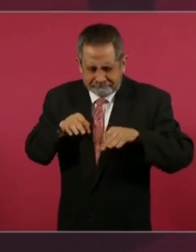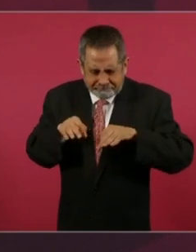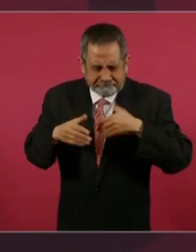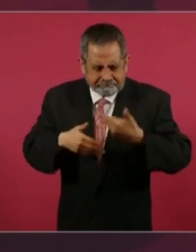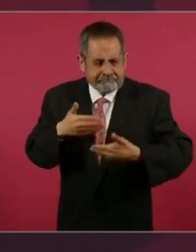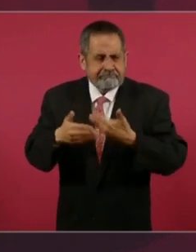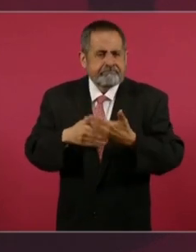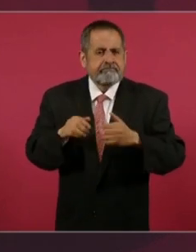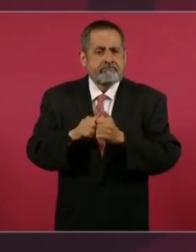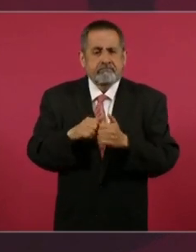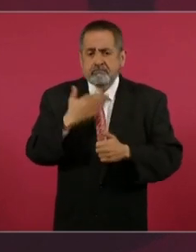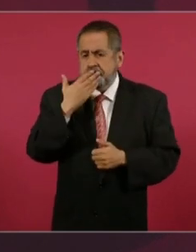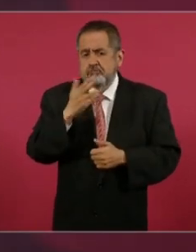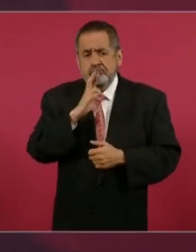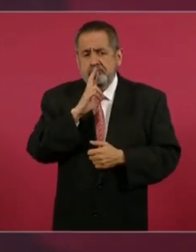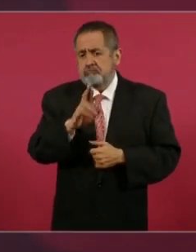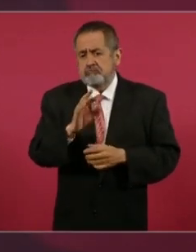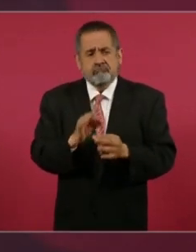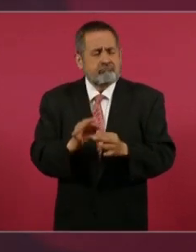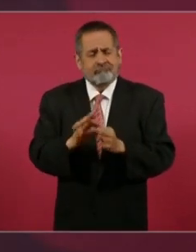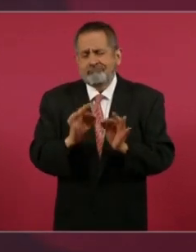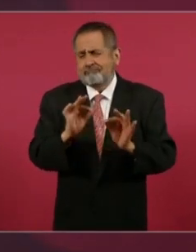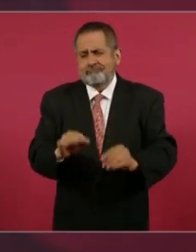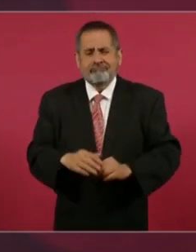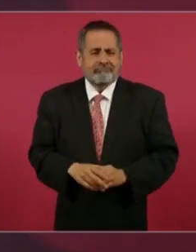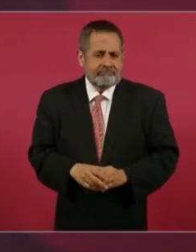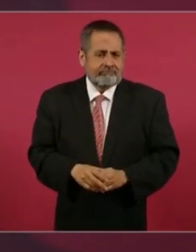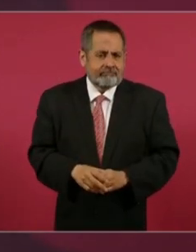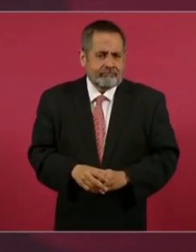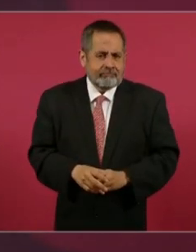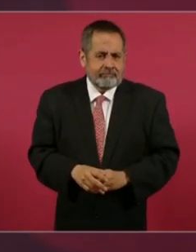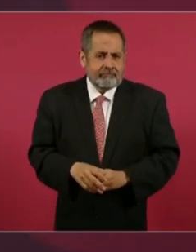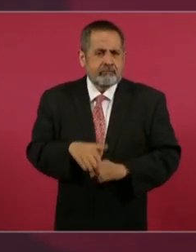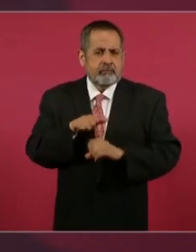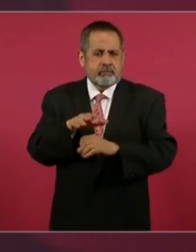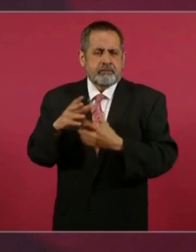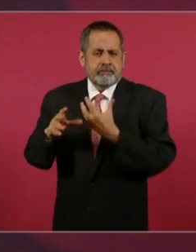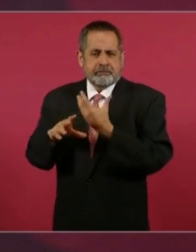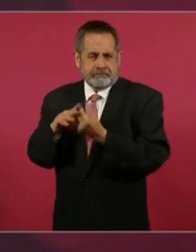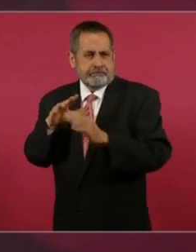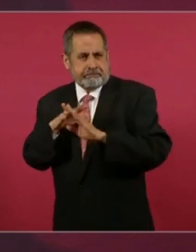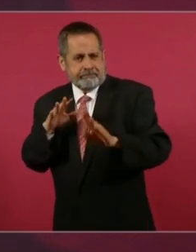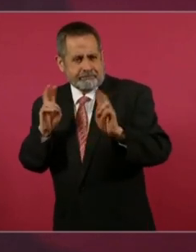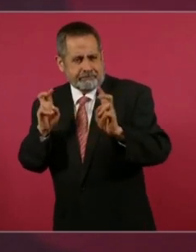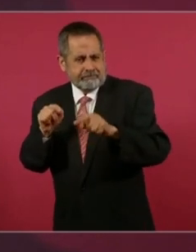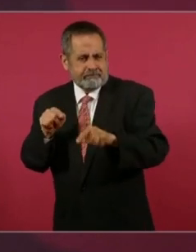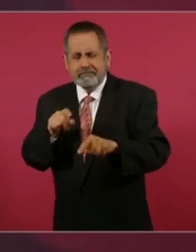trabajando con muy buenos resultados en el tema migratorio.